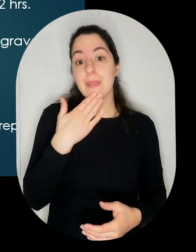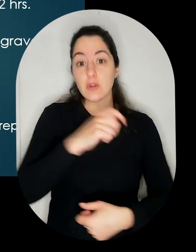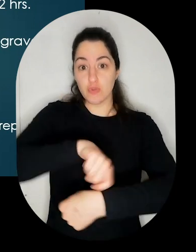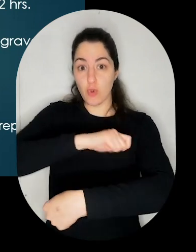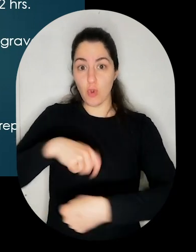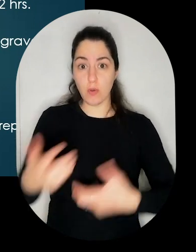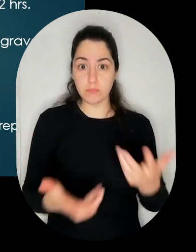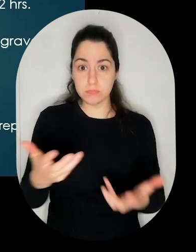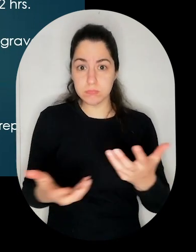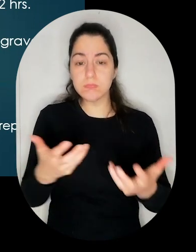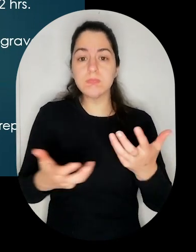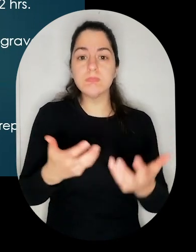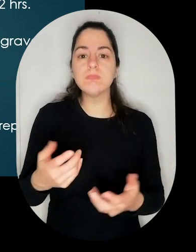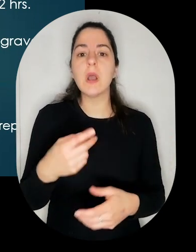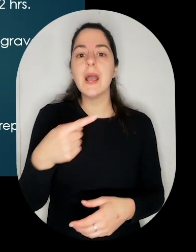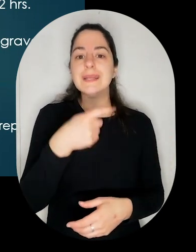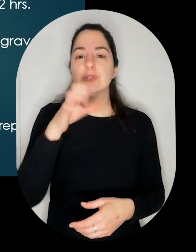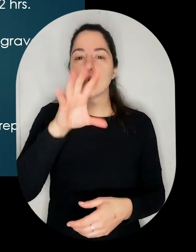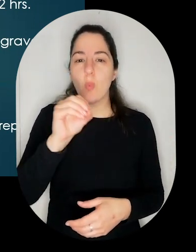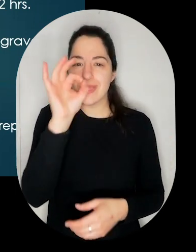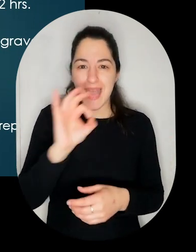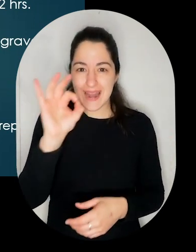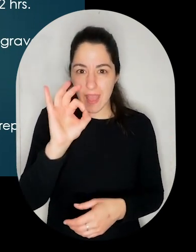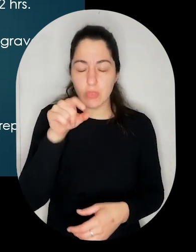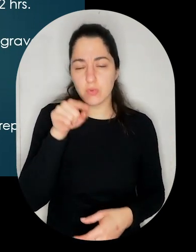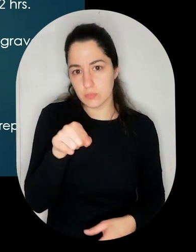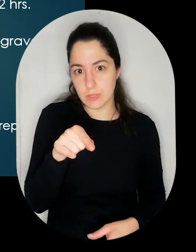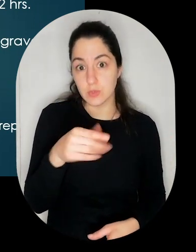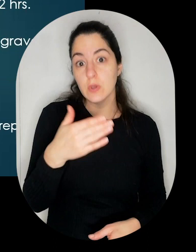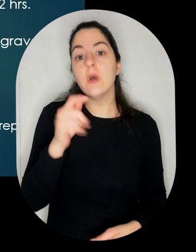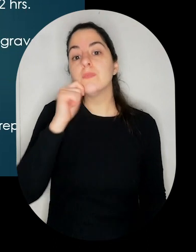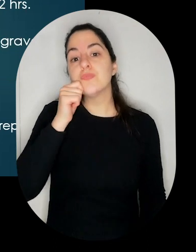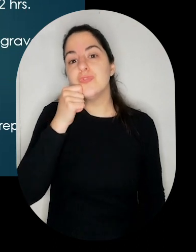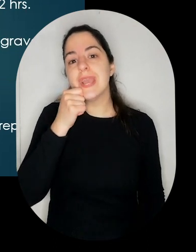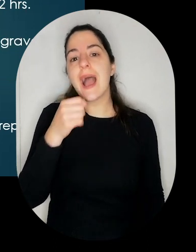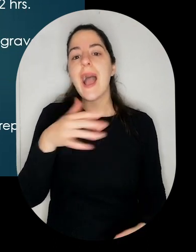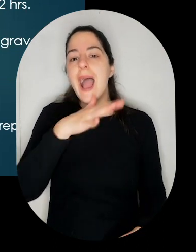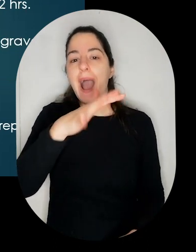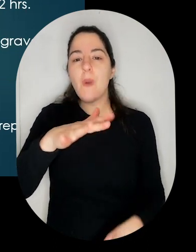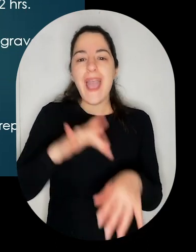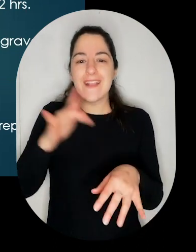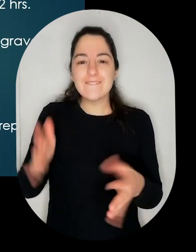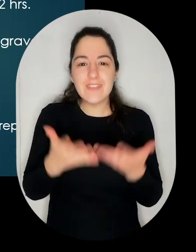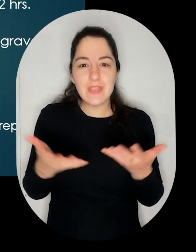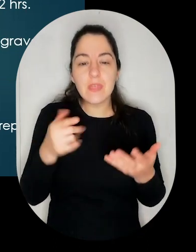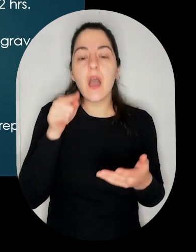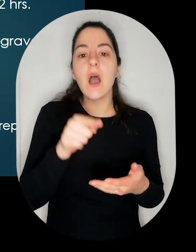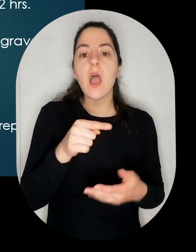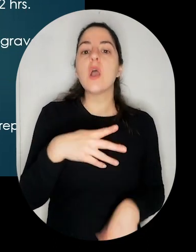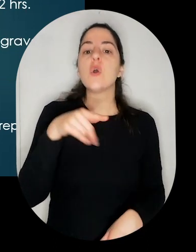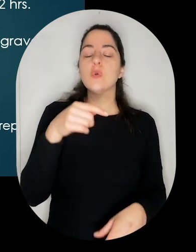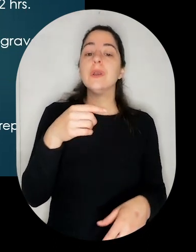mayor a 80 grados. Si va en fresco, requiere blanqueado, eliminar el agua, que blanqueado básicamente es pasarlo por agua hirviendo, eliminar esa agua